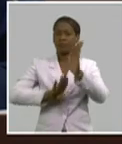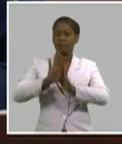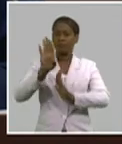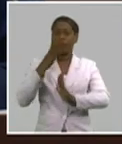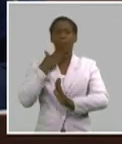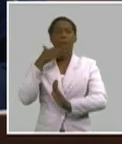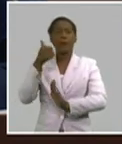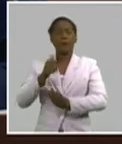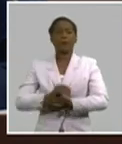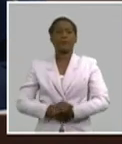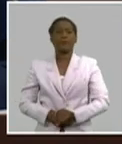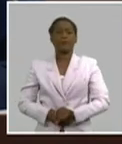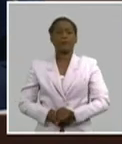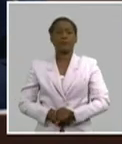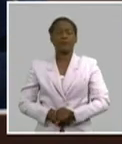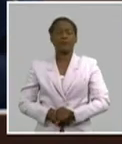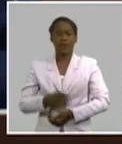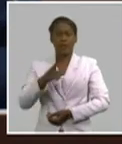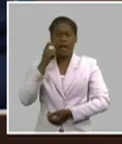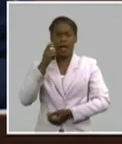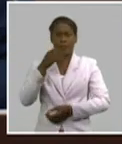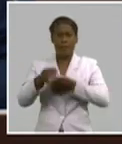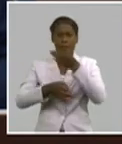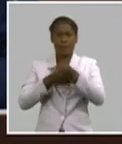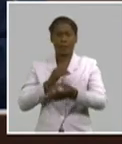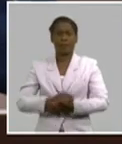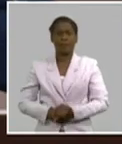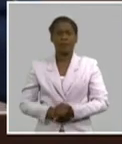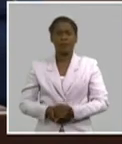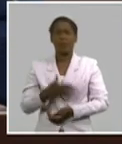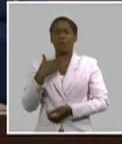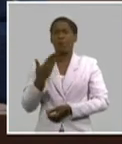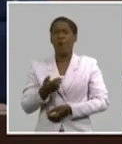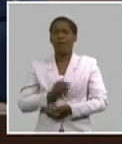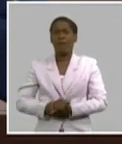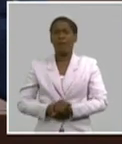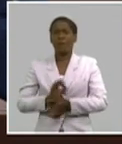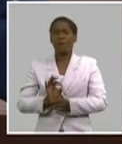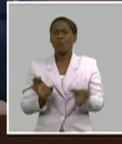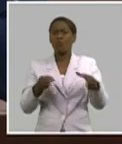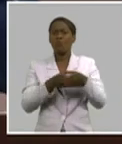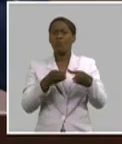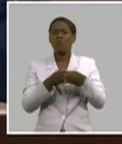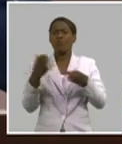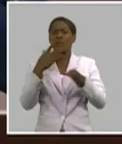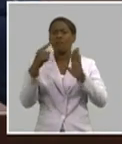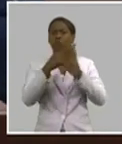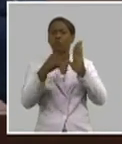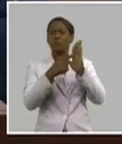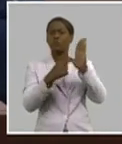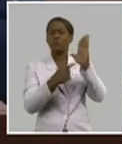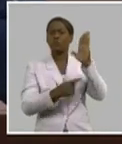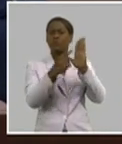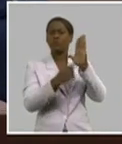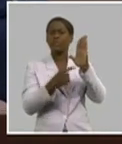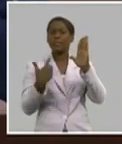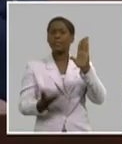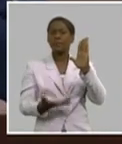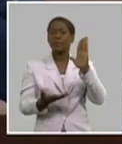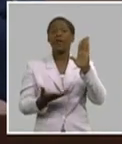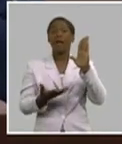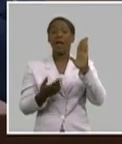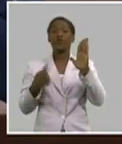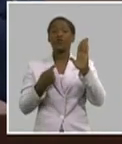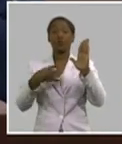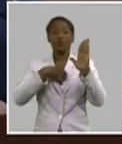rápido, ¿cuáles son algunos de los componentes de este sistema? Los cuadros, los que están, todos nosotros tenemos que preparar